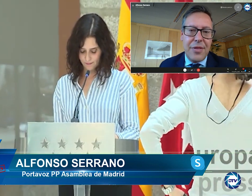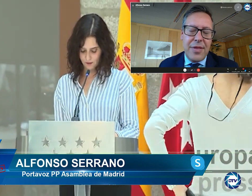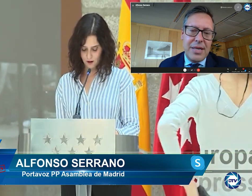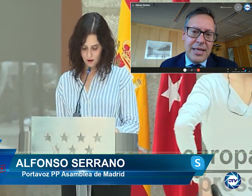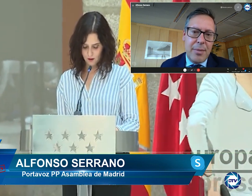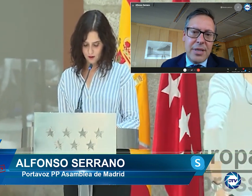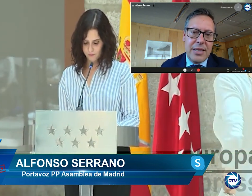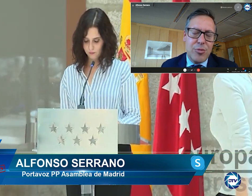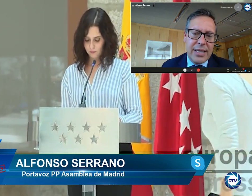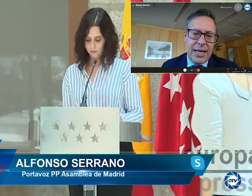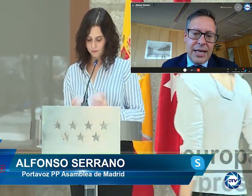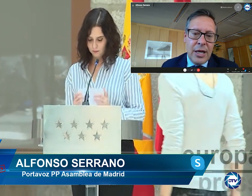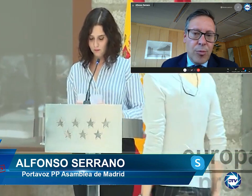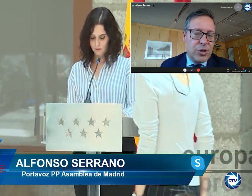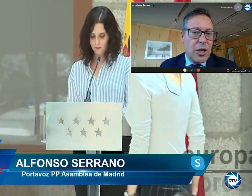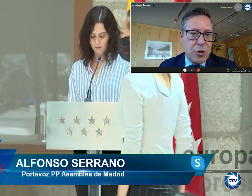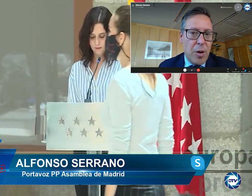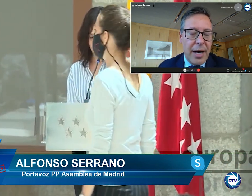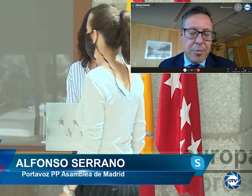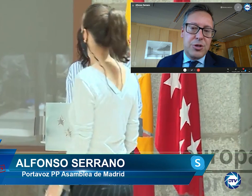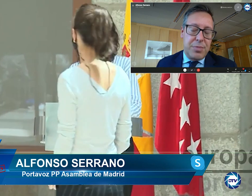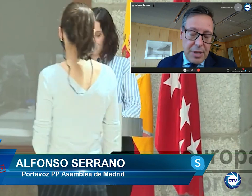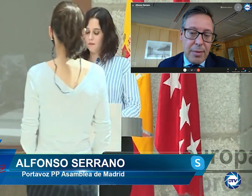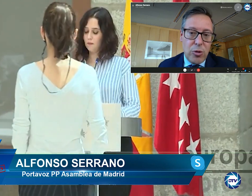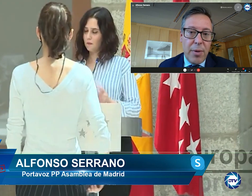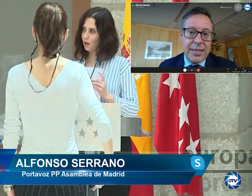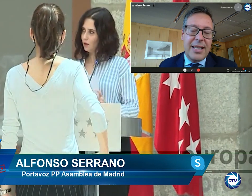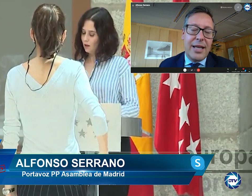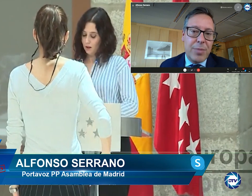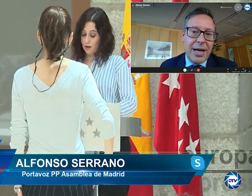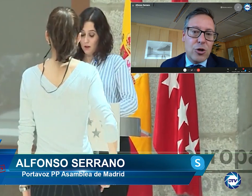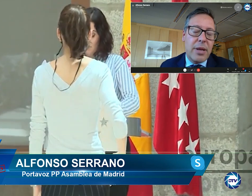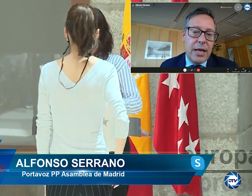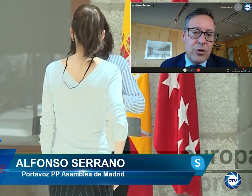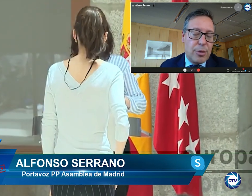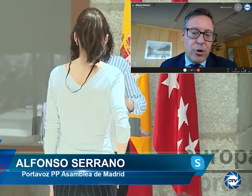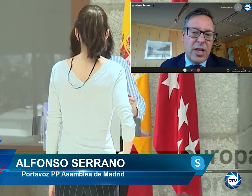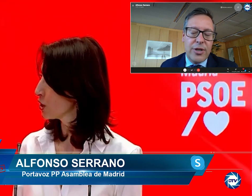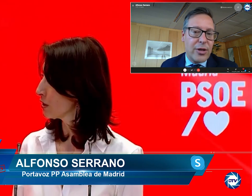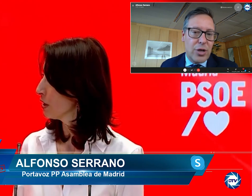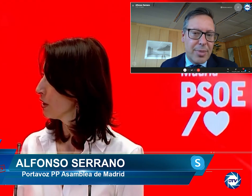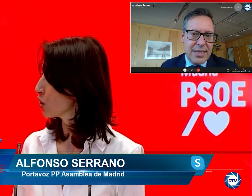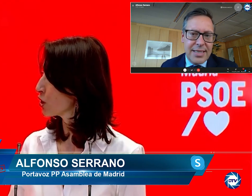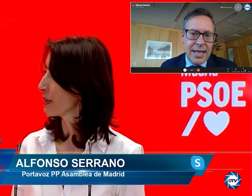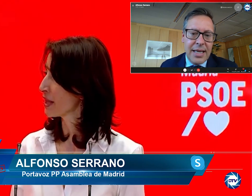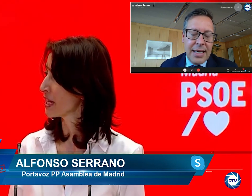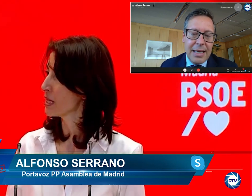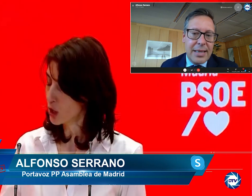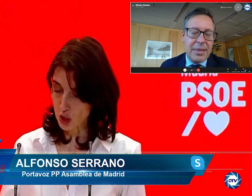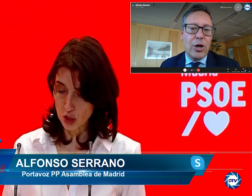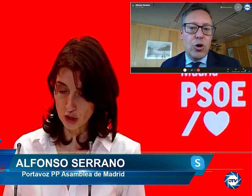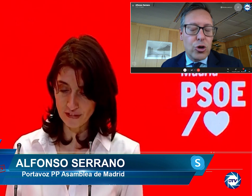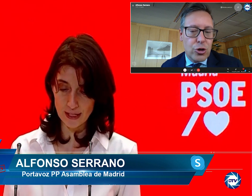insaciables del independentismo catalán, pues, ¿quién no se lo va a pagar? Pues, ya veremos cómo van a tratar de que nos paguen los madrileños. Y, por lo tanto, ya lo ha dicho la presidenta,